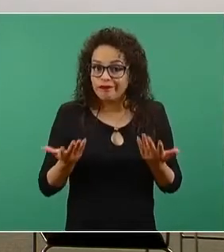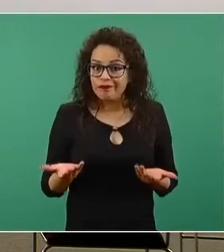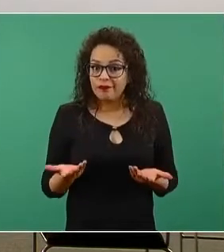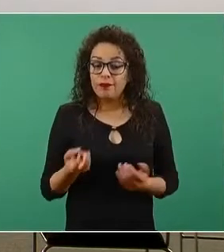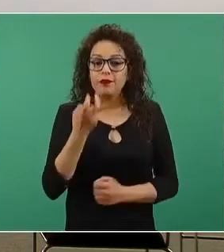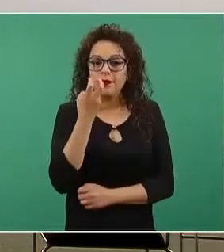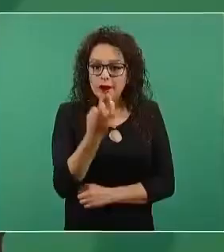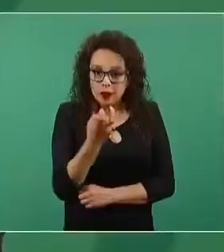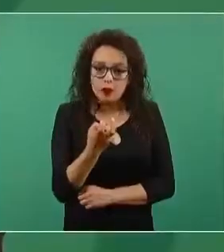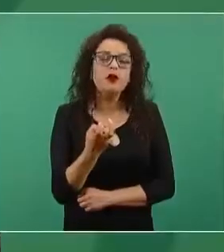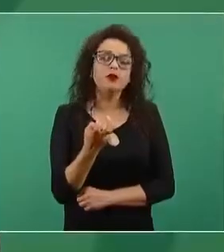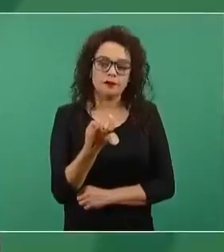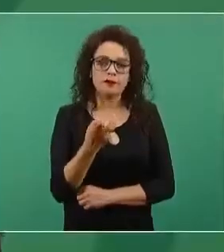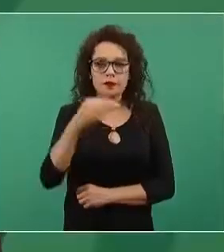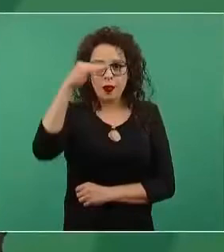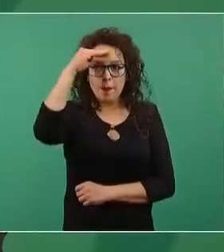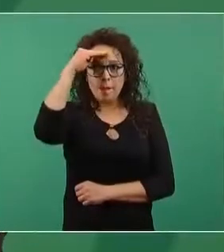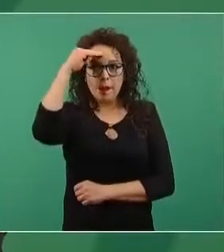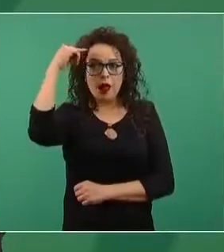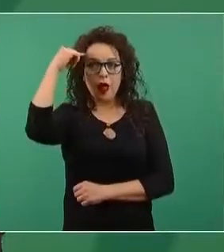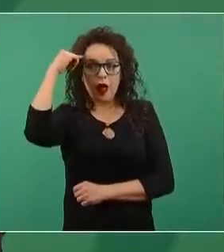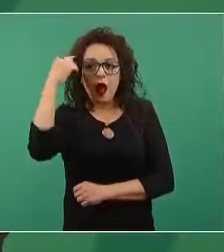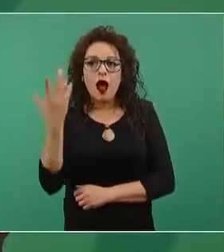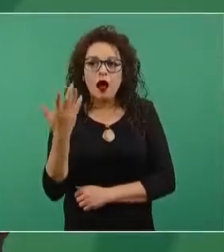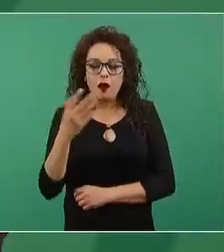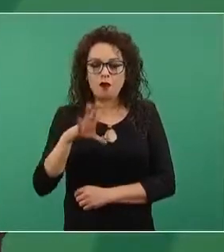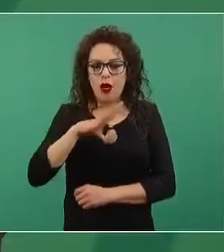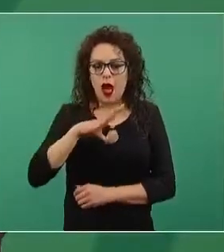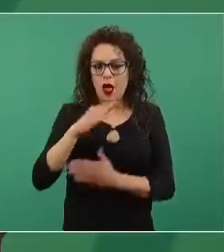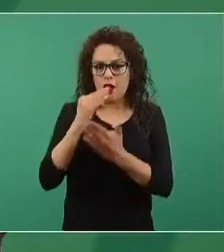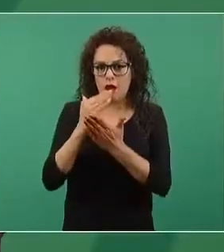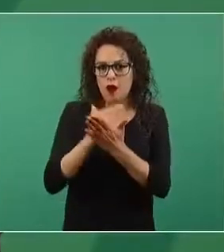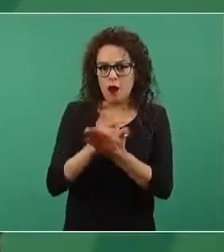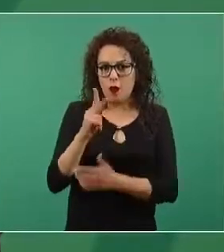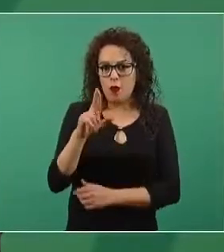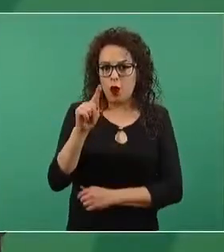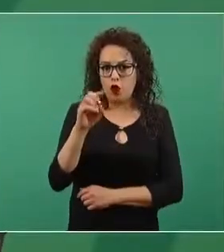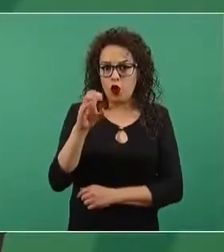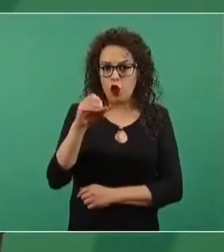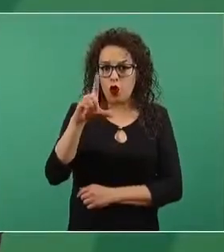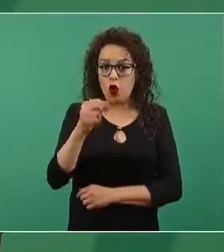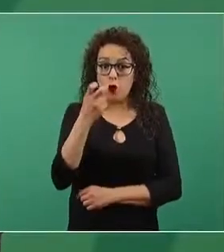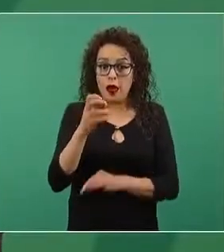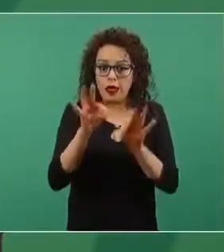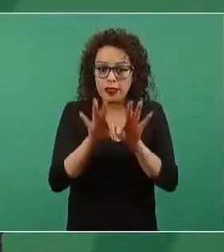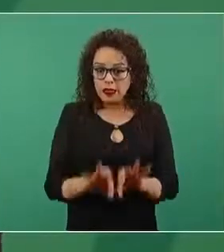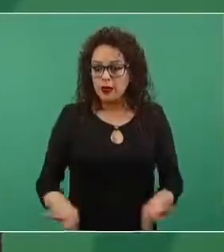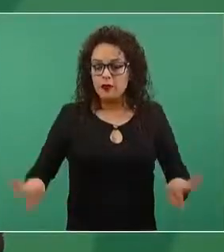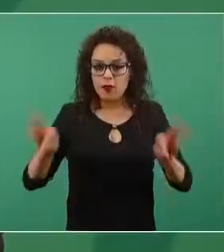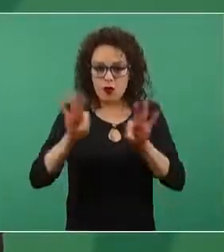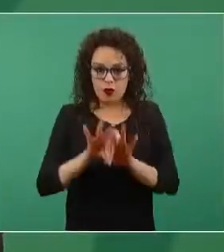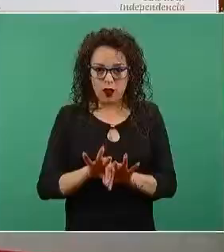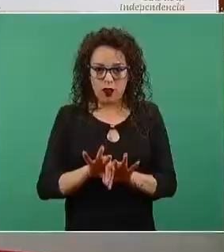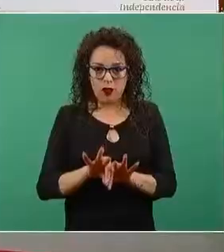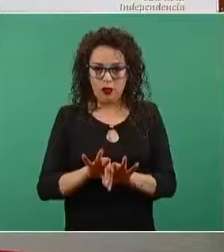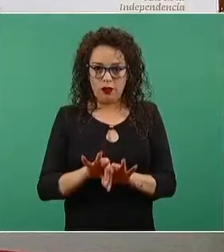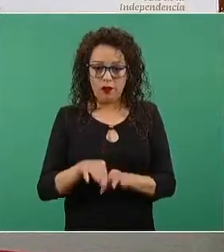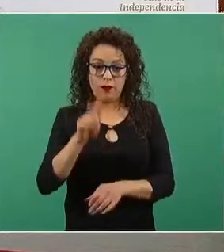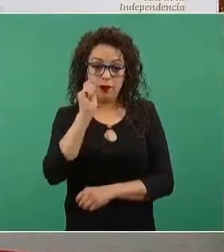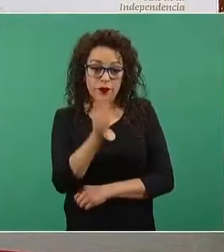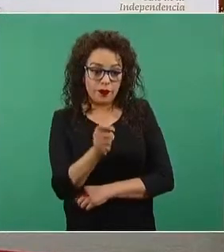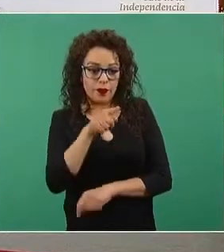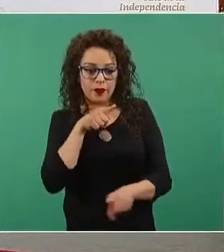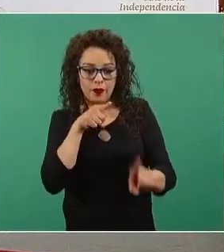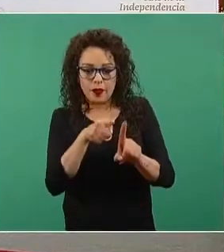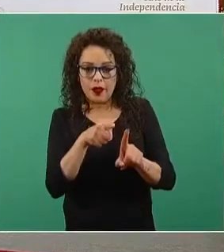muy importante que nosotros tenemos protocolos activos, es decir, por parte de salud tenemos protocolos que ya se han